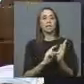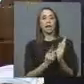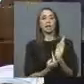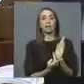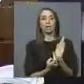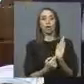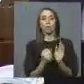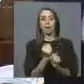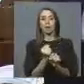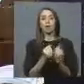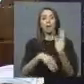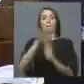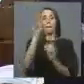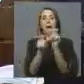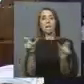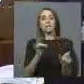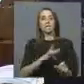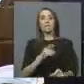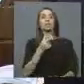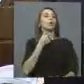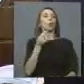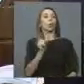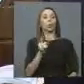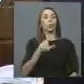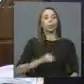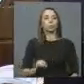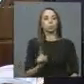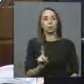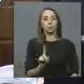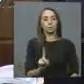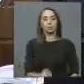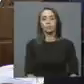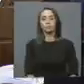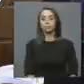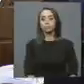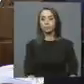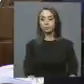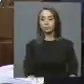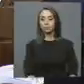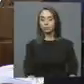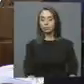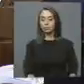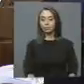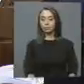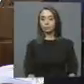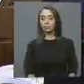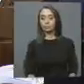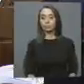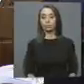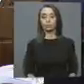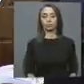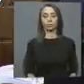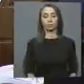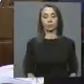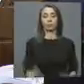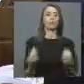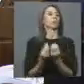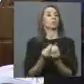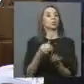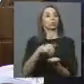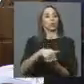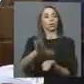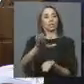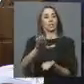porque a la mayoría de los chilenos tampoco les gusta. Junto con el amplio rechazo ciudadano